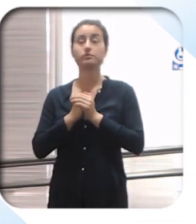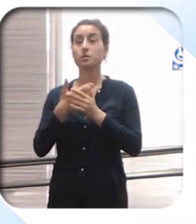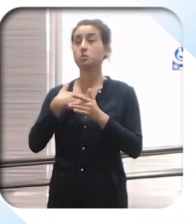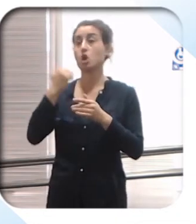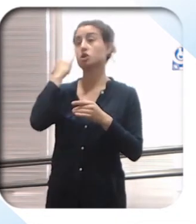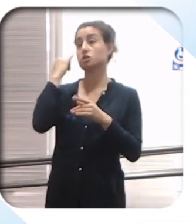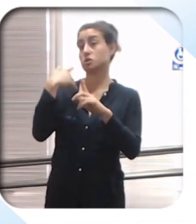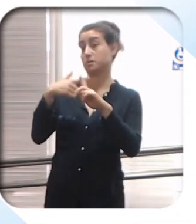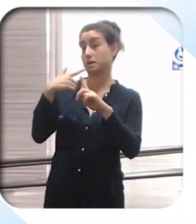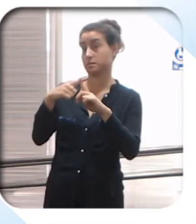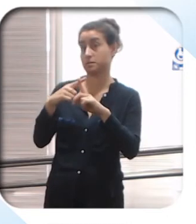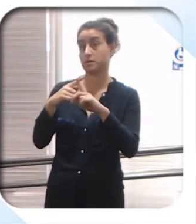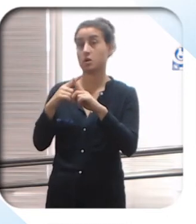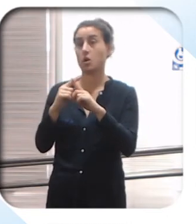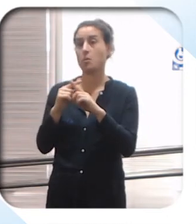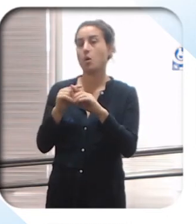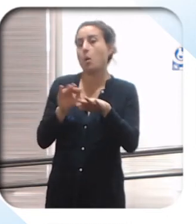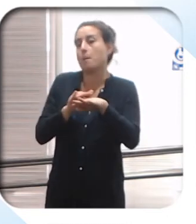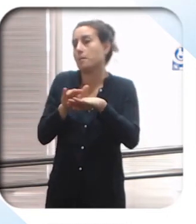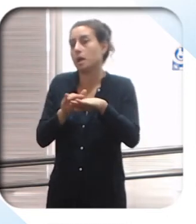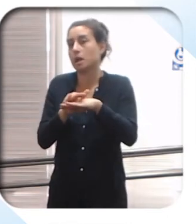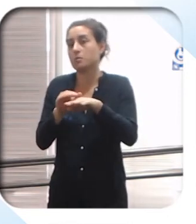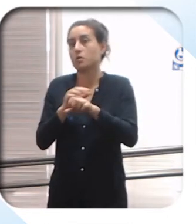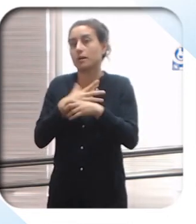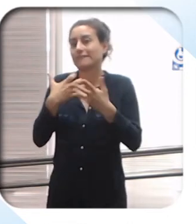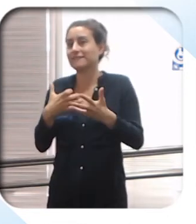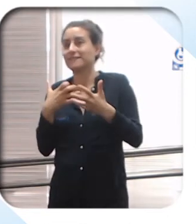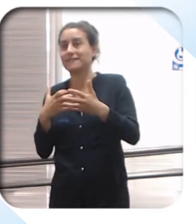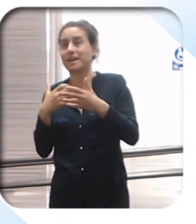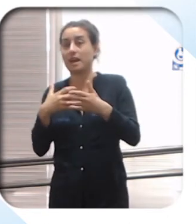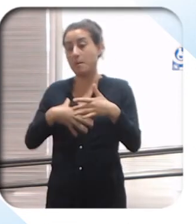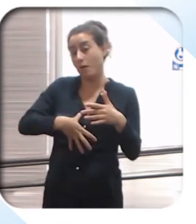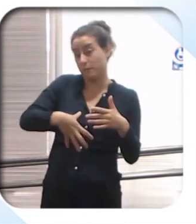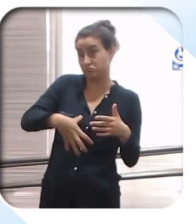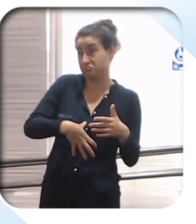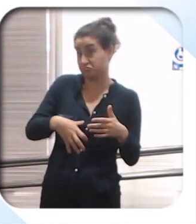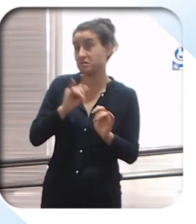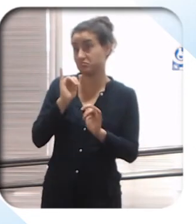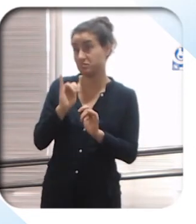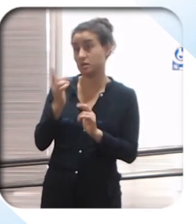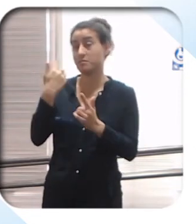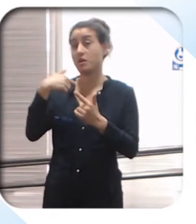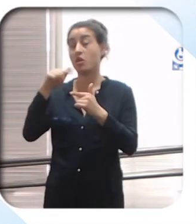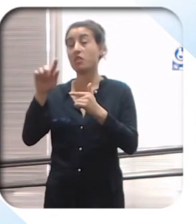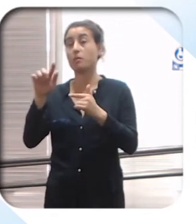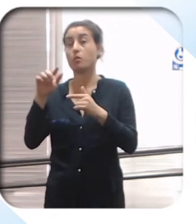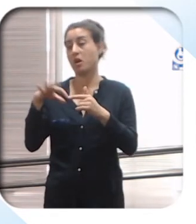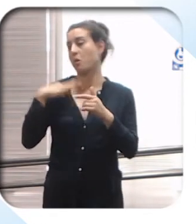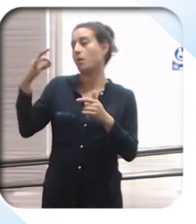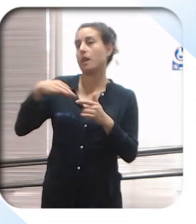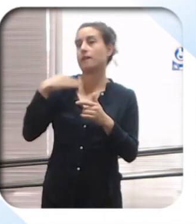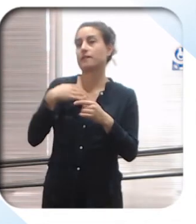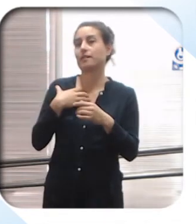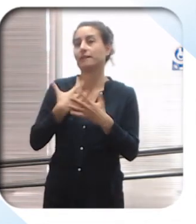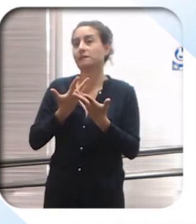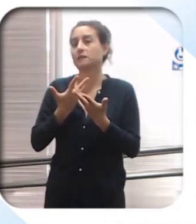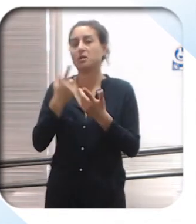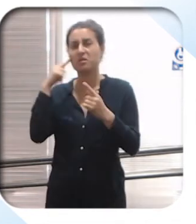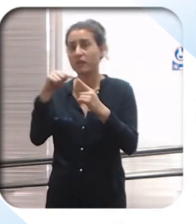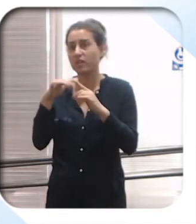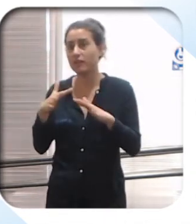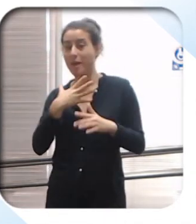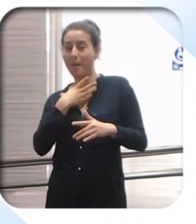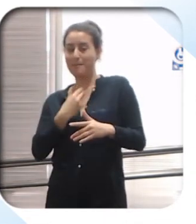mantenemos relaciones, una mínima parte es con el deseo de reproducirnos. El resto de nuestra vida es con la función